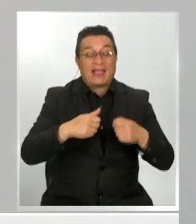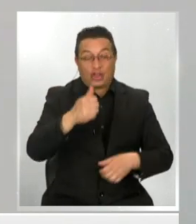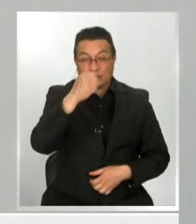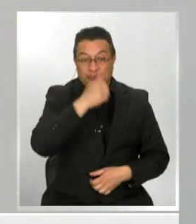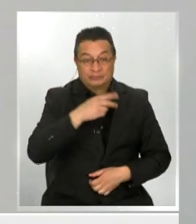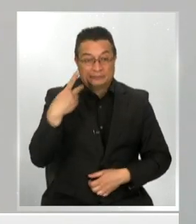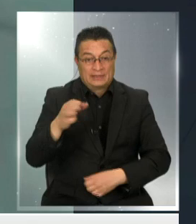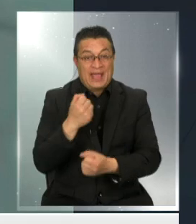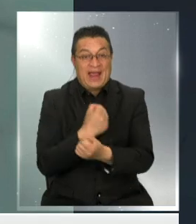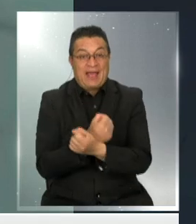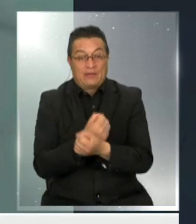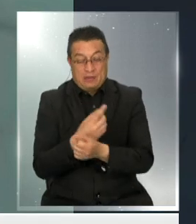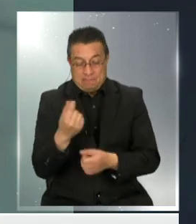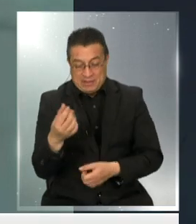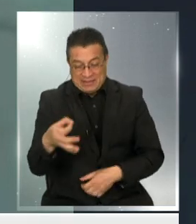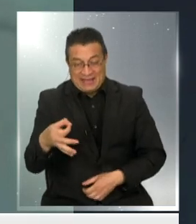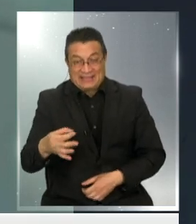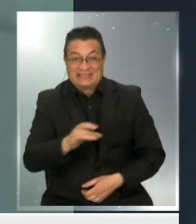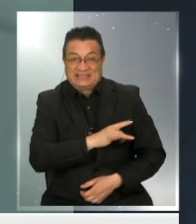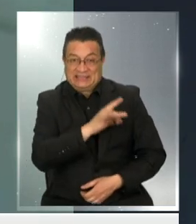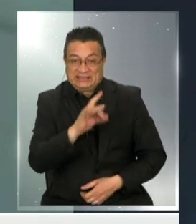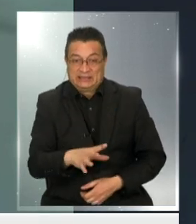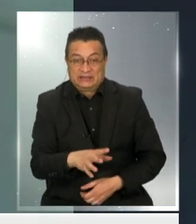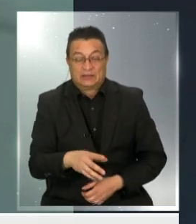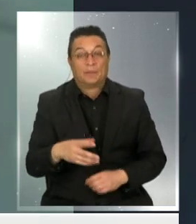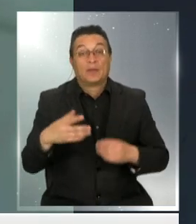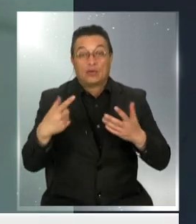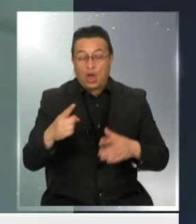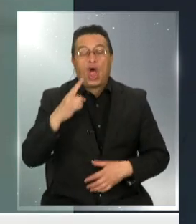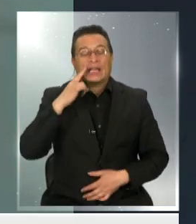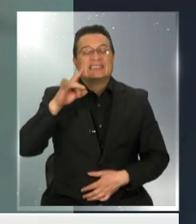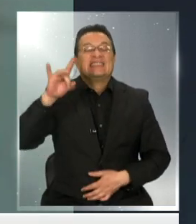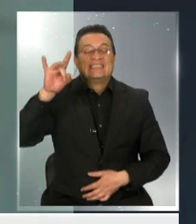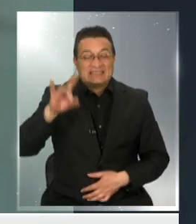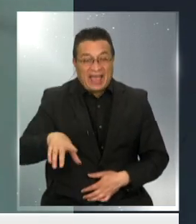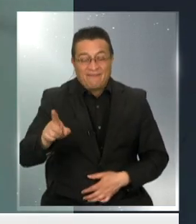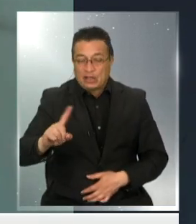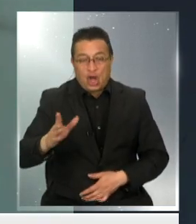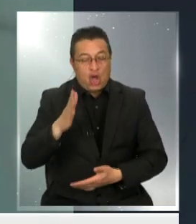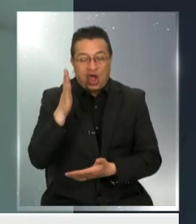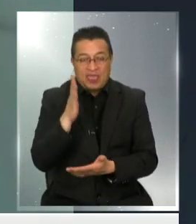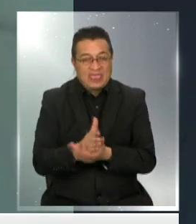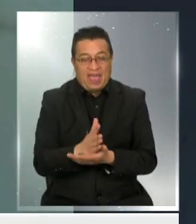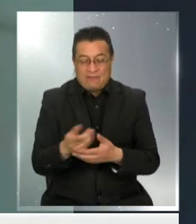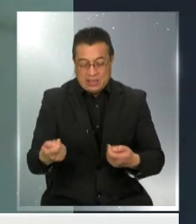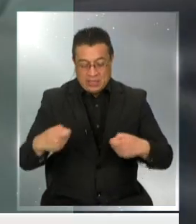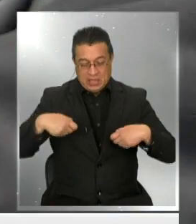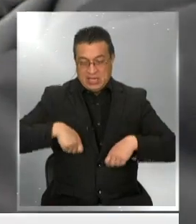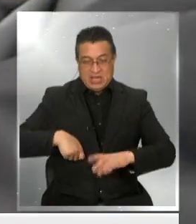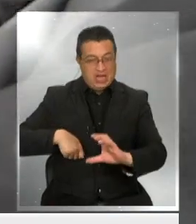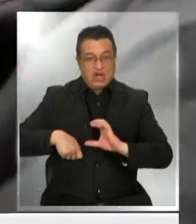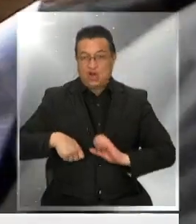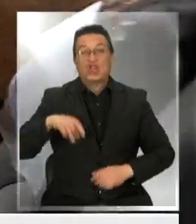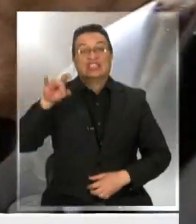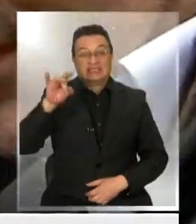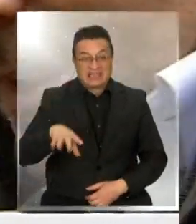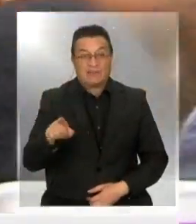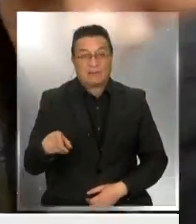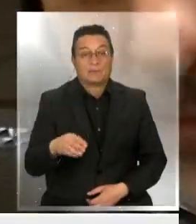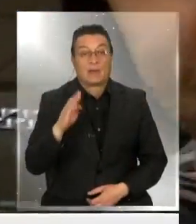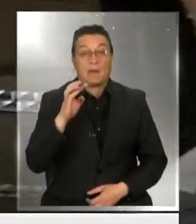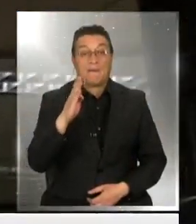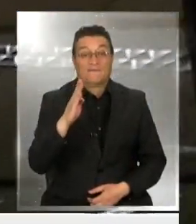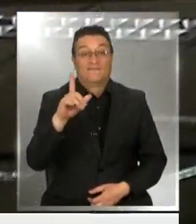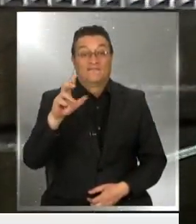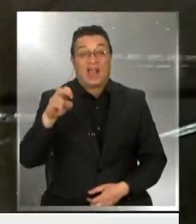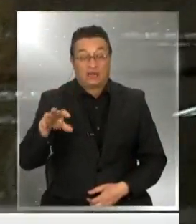de Carabineros en moneda nacional, con pleno conocimiento de que no le correspondía percibir esas sumas. A Javiera Blanco se le